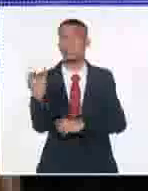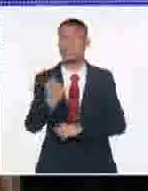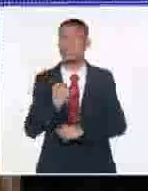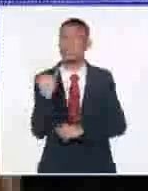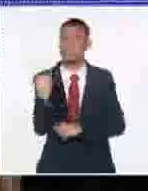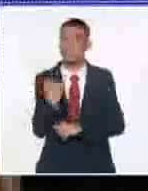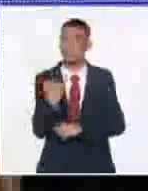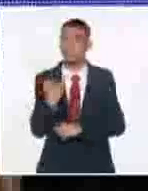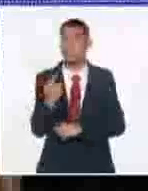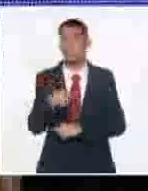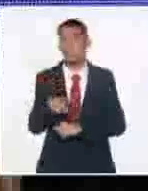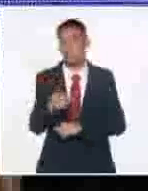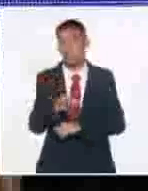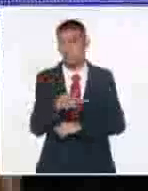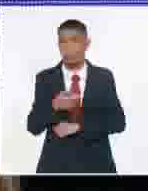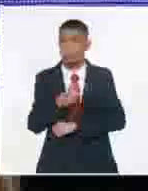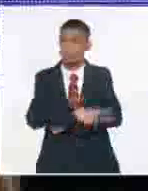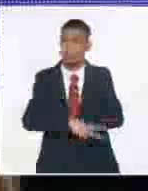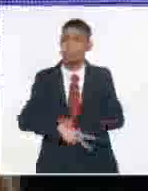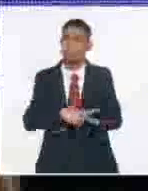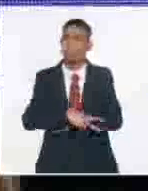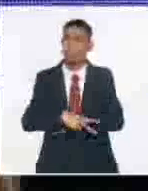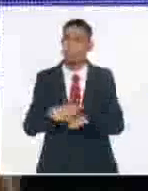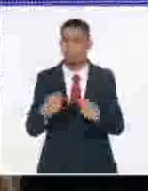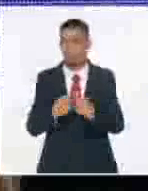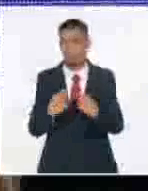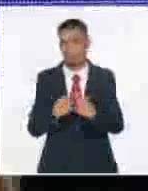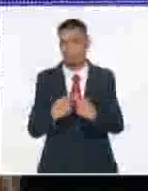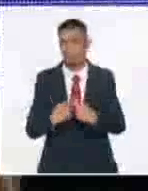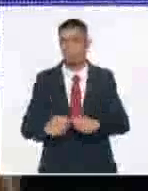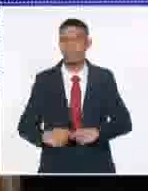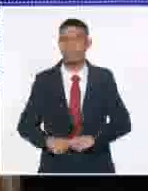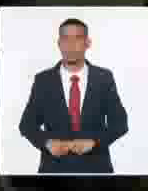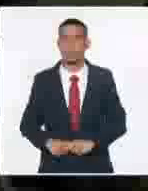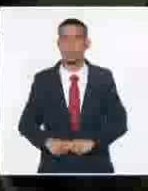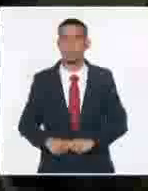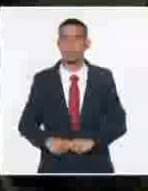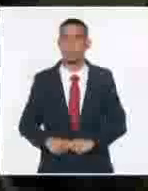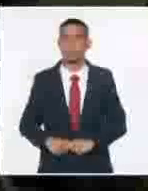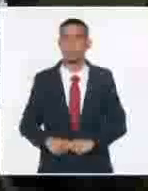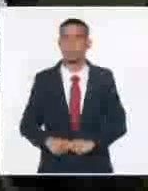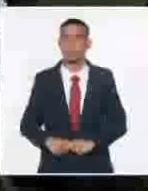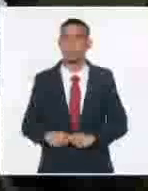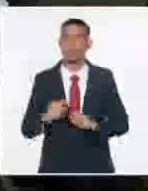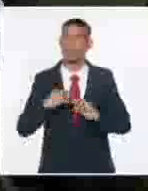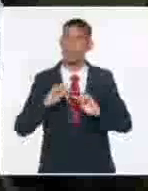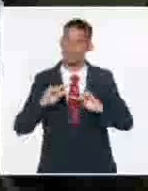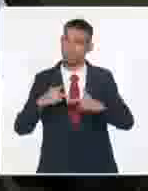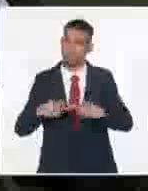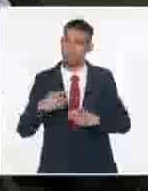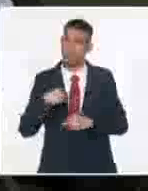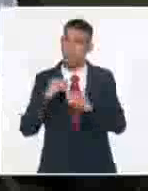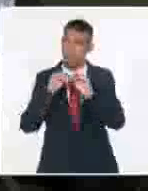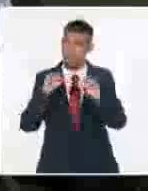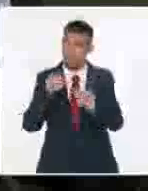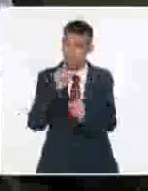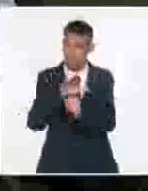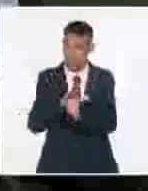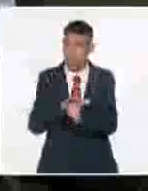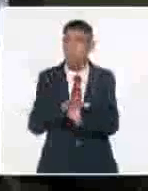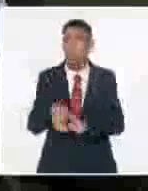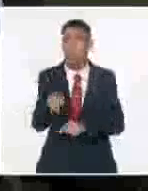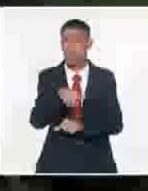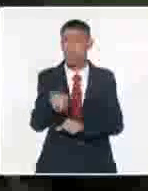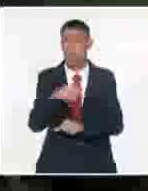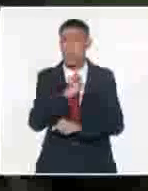frente a estas gravísimas circunstancias. Bien, reitero el llamado que hice al inicio de